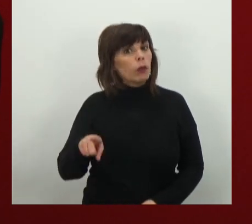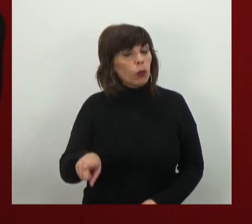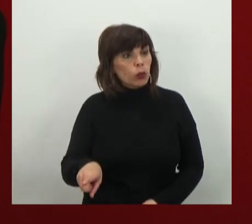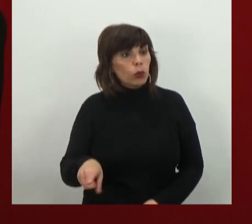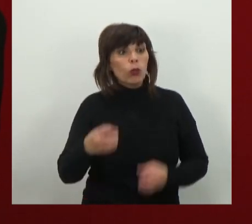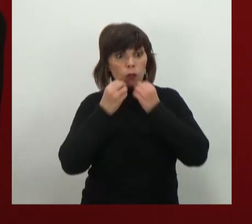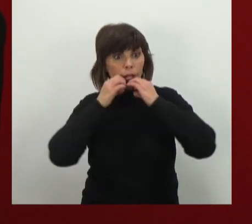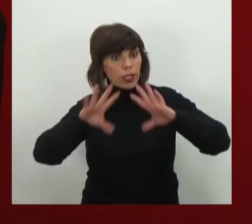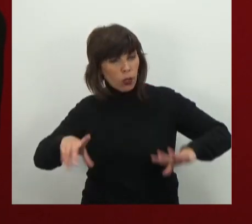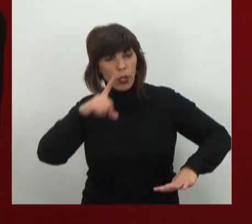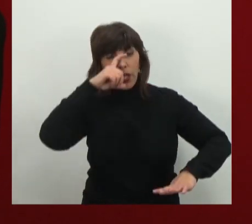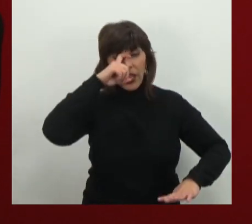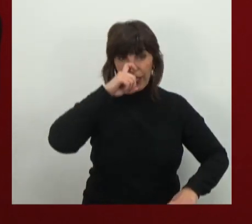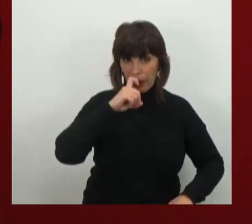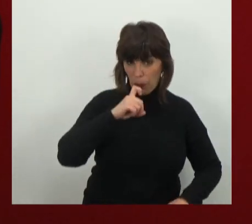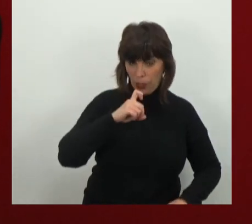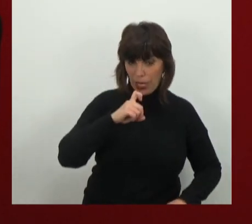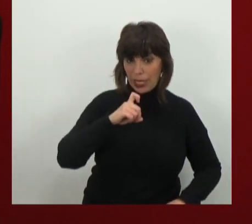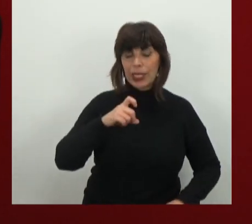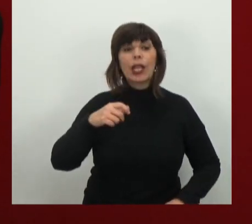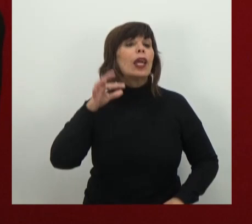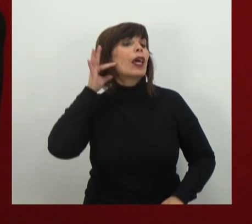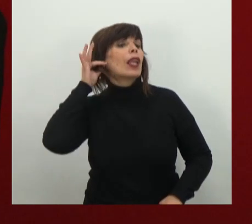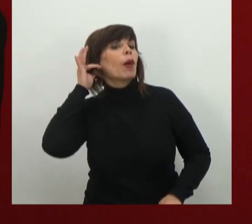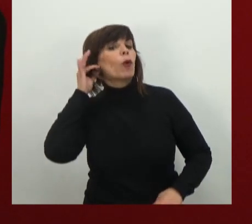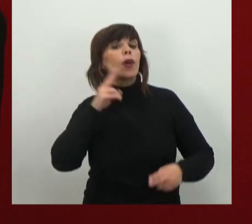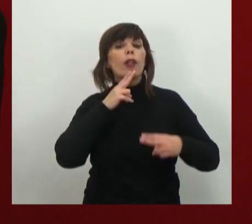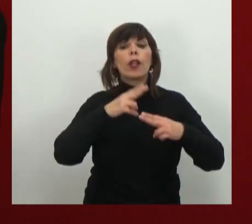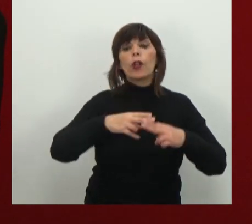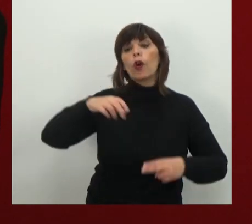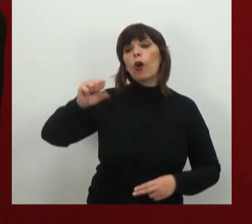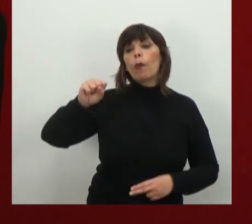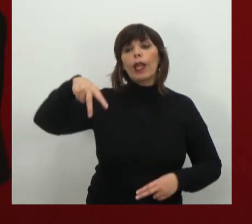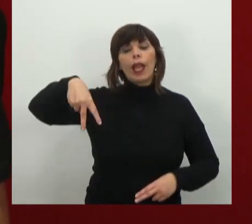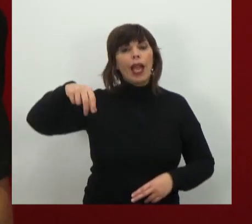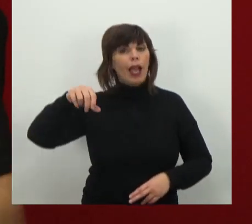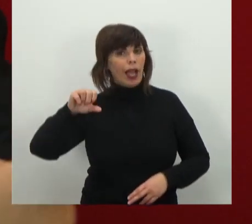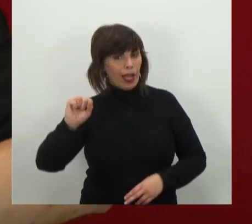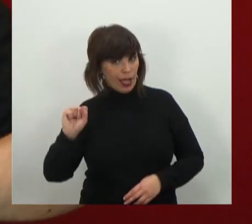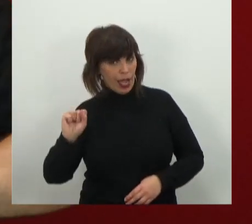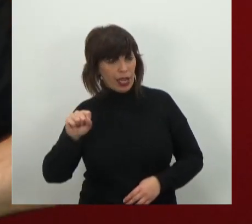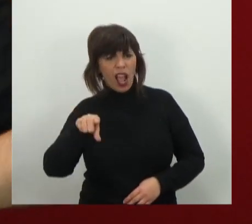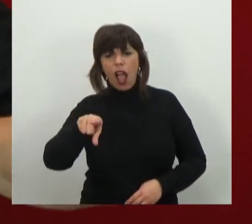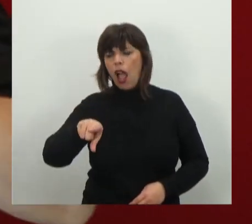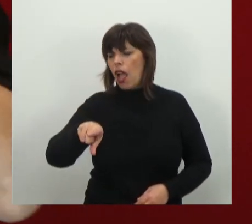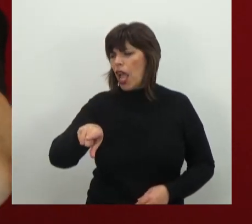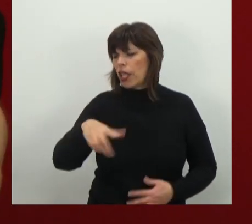Hanna, pobrecita. Primera de Samuel, capítulo 1, versículo 15.